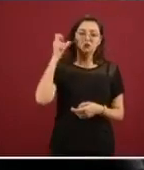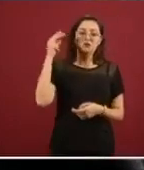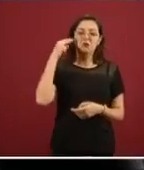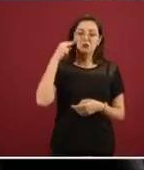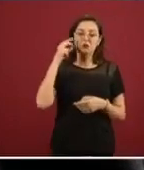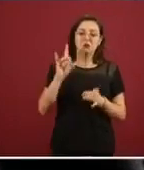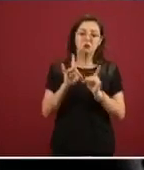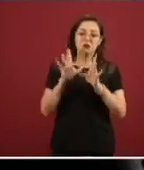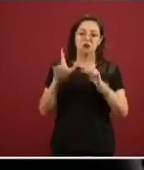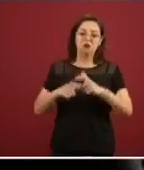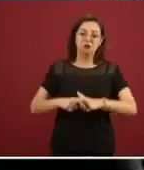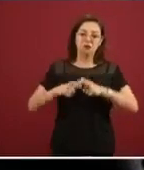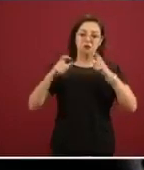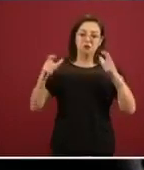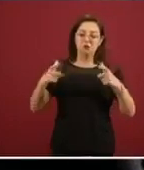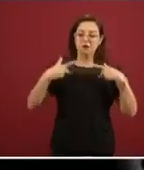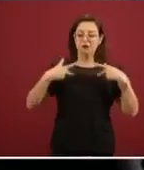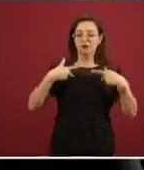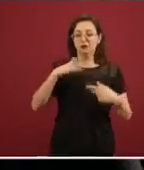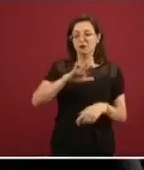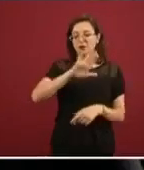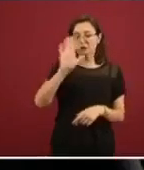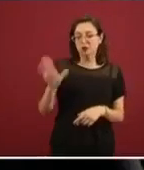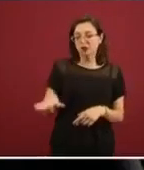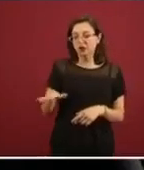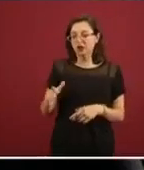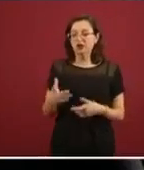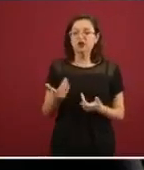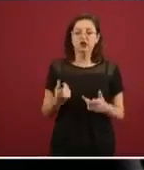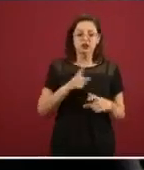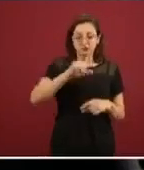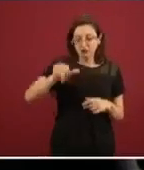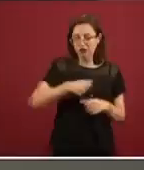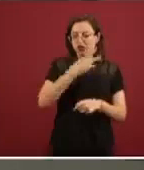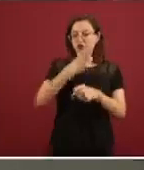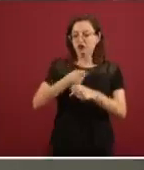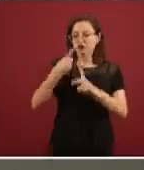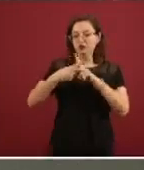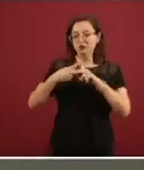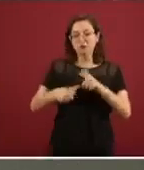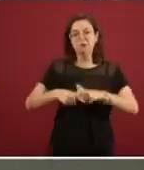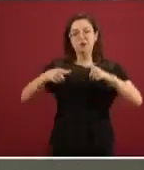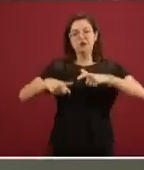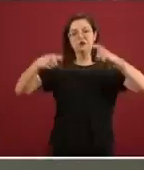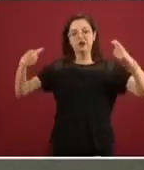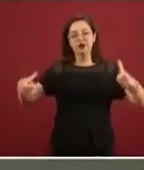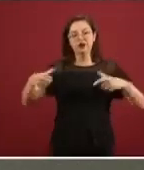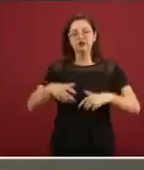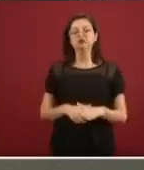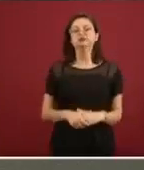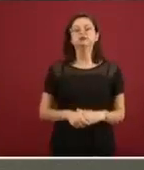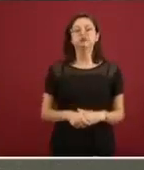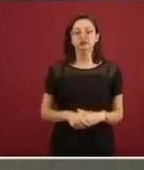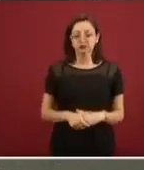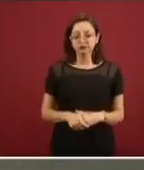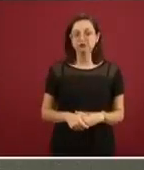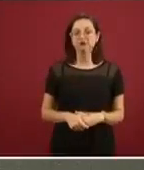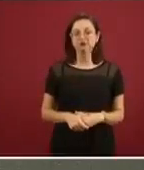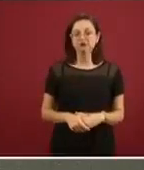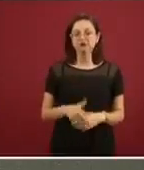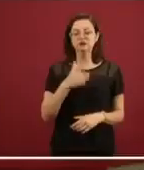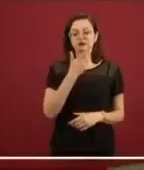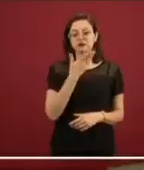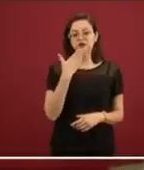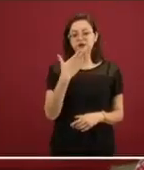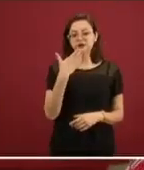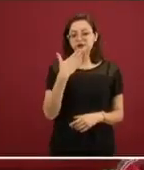el número de personas que habían fallecido de acuerdo a las primeras cifras que ellos tenían. Gracias. Con mucho gusto. Qué bueno que menciona lo de hoy se publicó en la